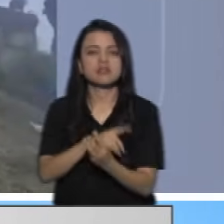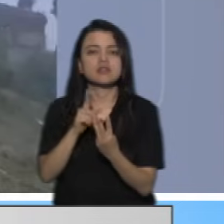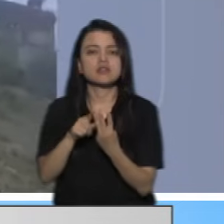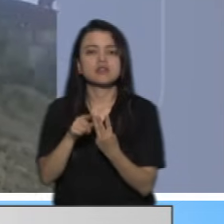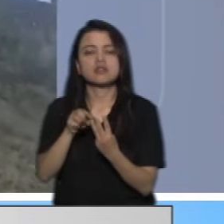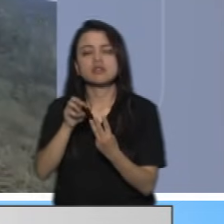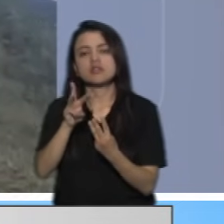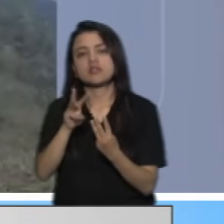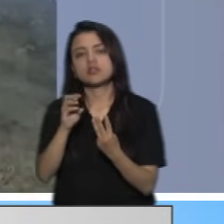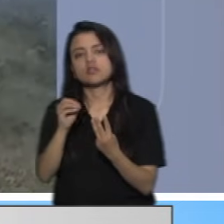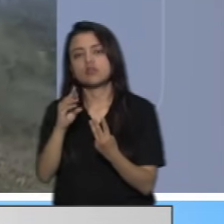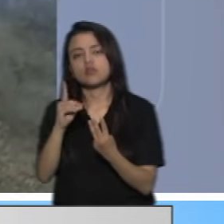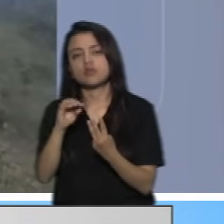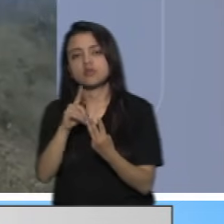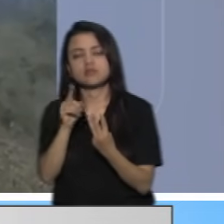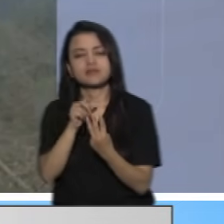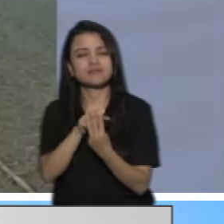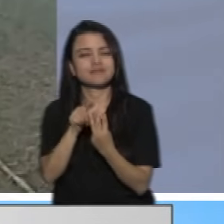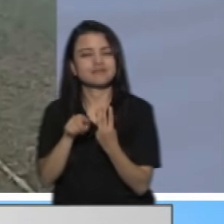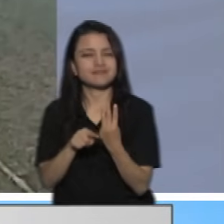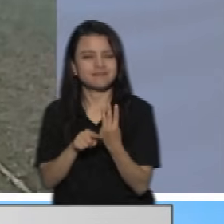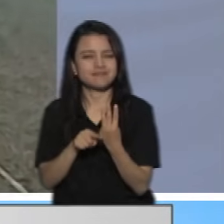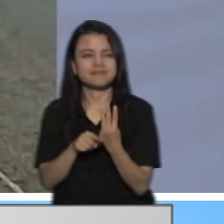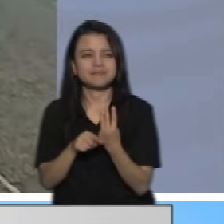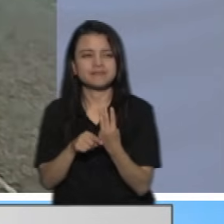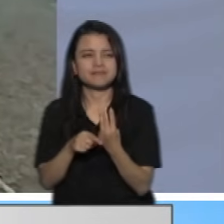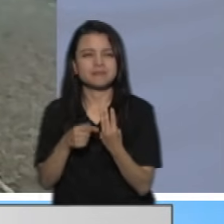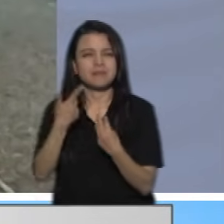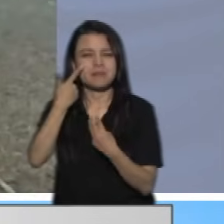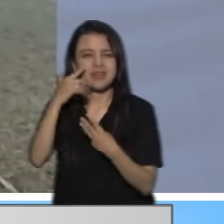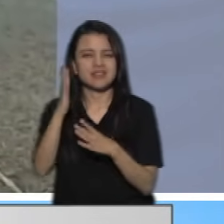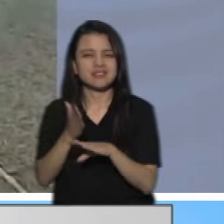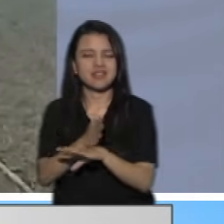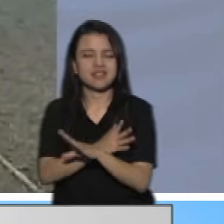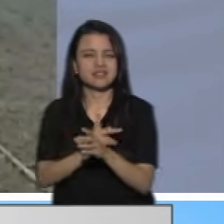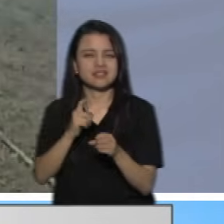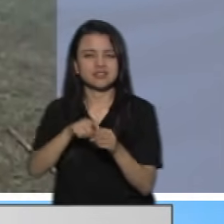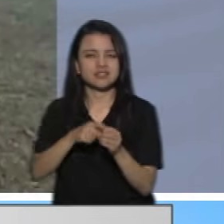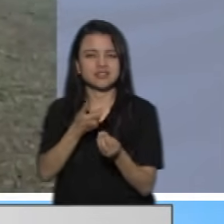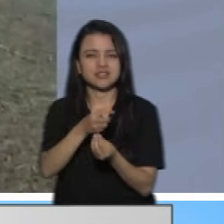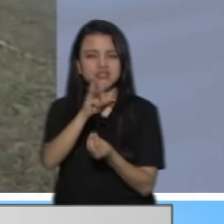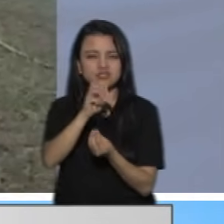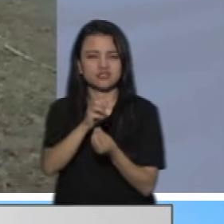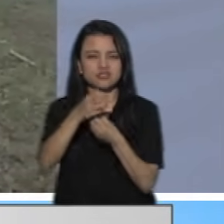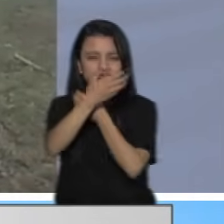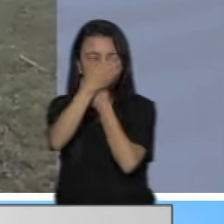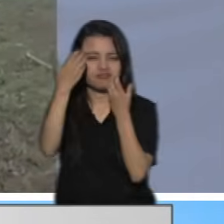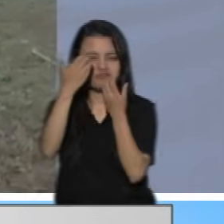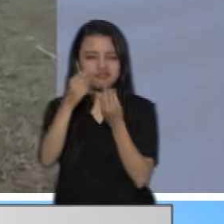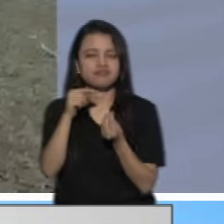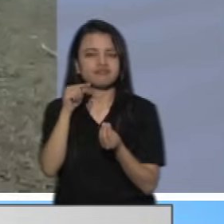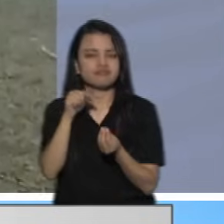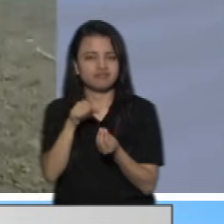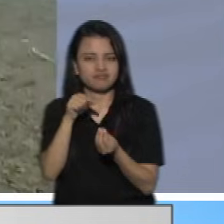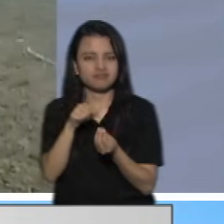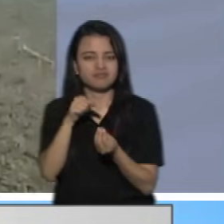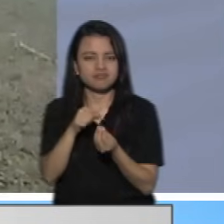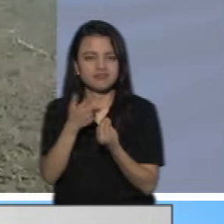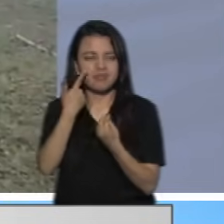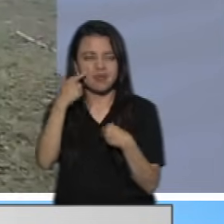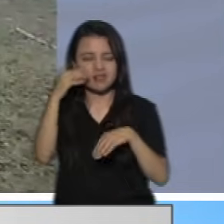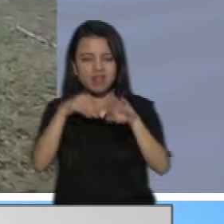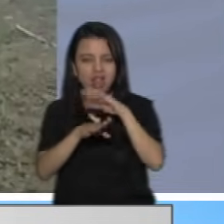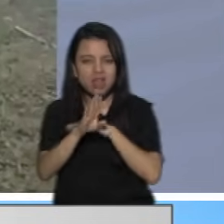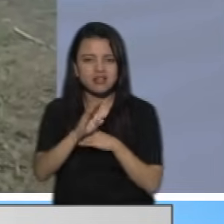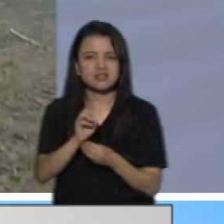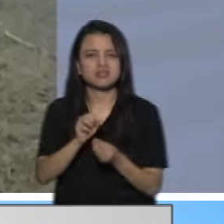un sujeto que sería anteriormente parte del Frente 18 y actualmente estaría haciendo servicio criminal al